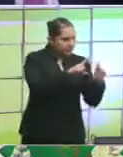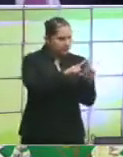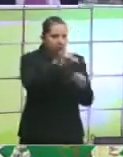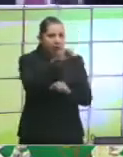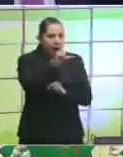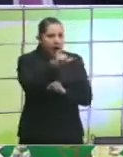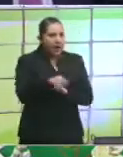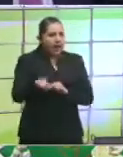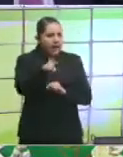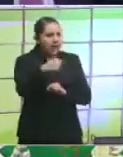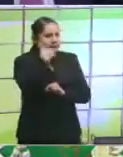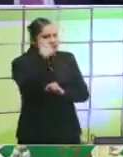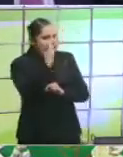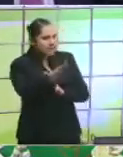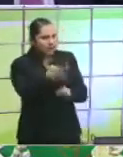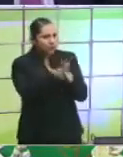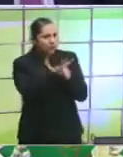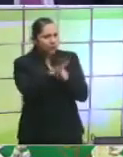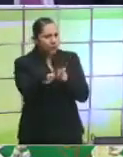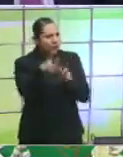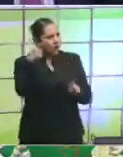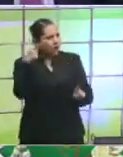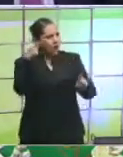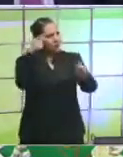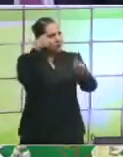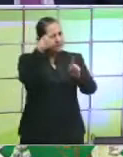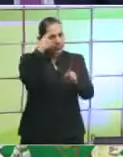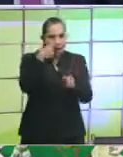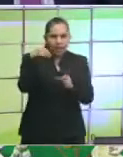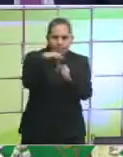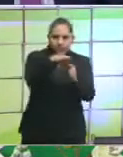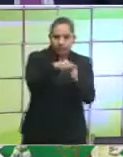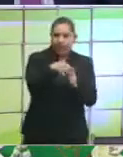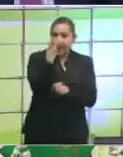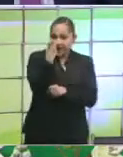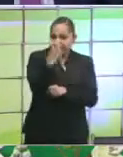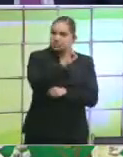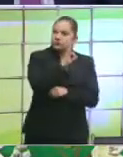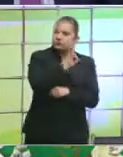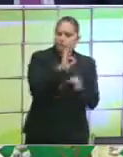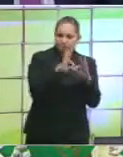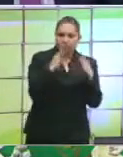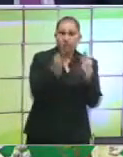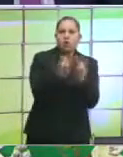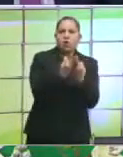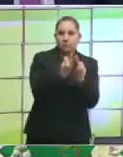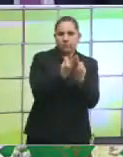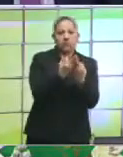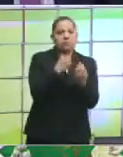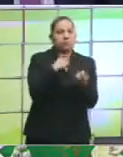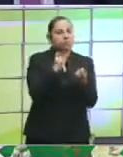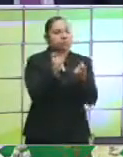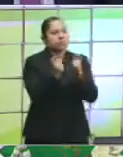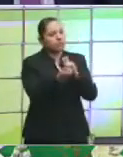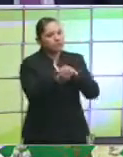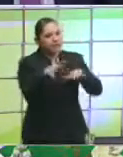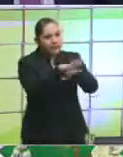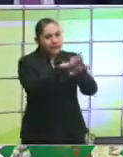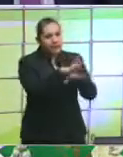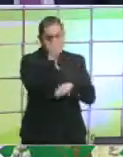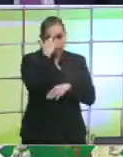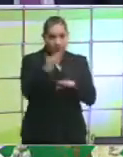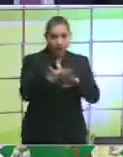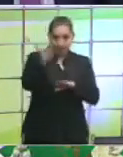creo que hay una confusión teórica o una cocción técnica o un modo de trabajo también hay que recordar que era una corte 21 integrantes con